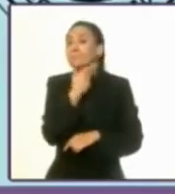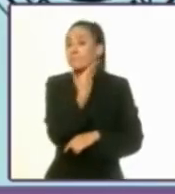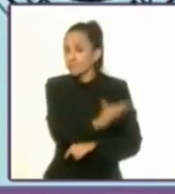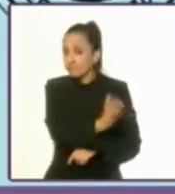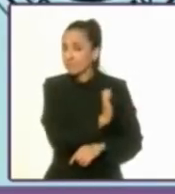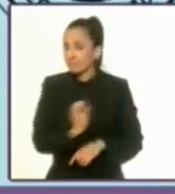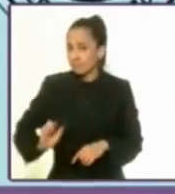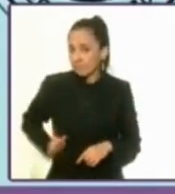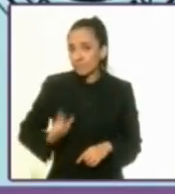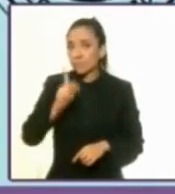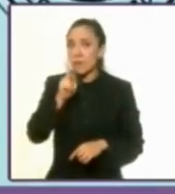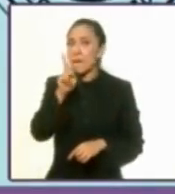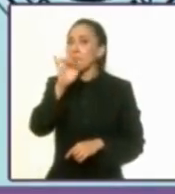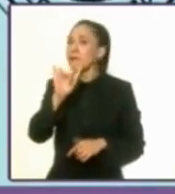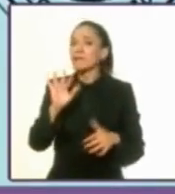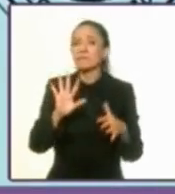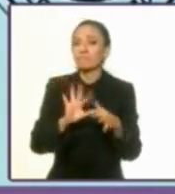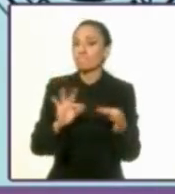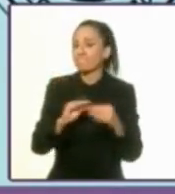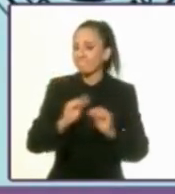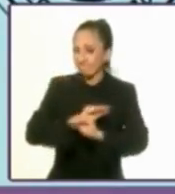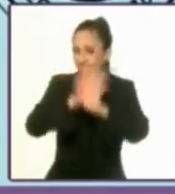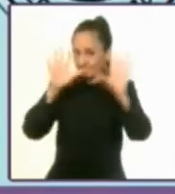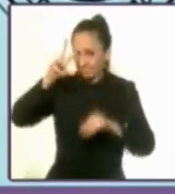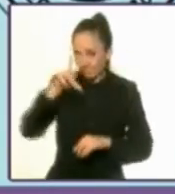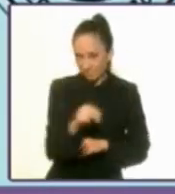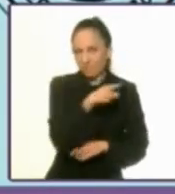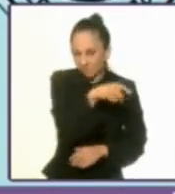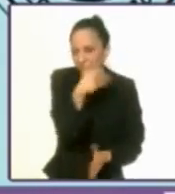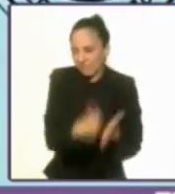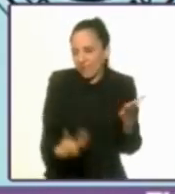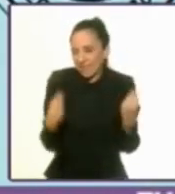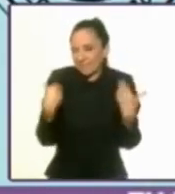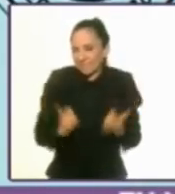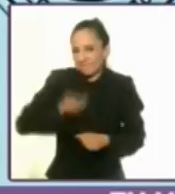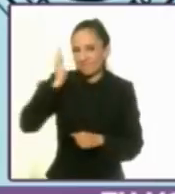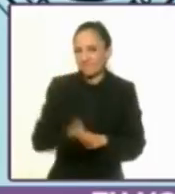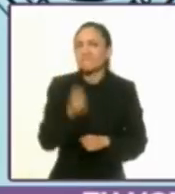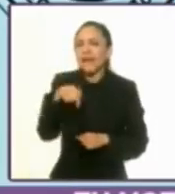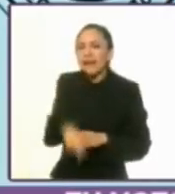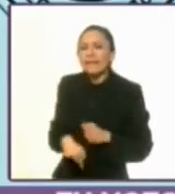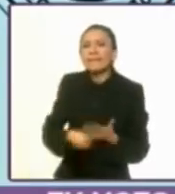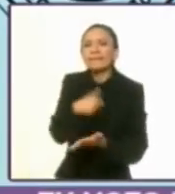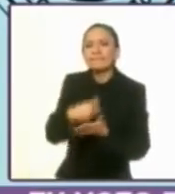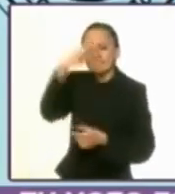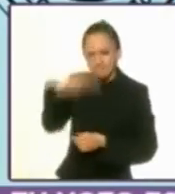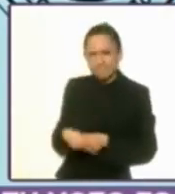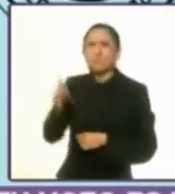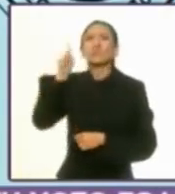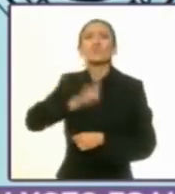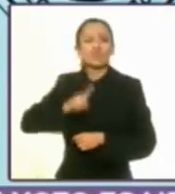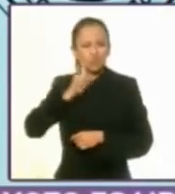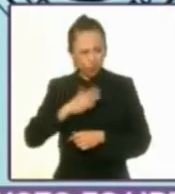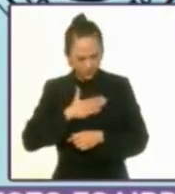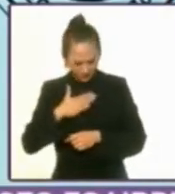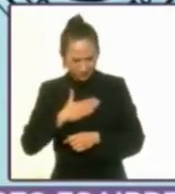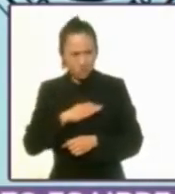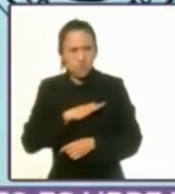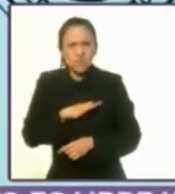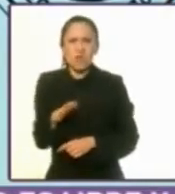le cuesta trabajo es aceptar que en esta ciudad y en este país las mujeres mikel podamos salir por nuestros propios esfuerzos